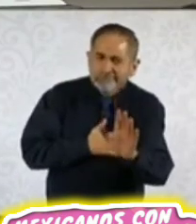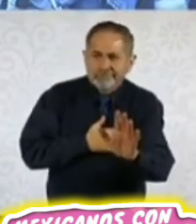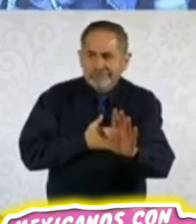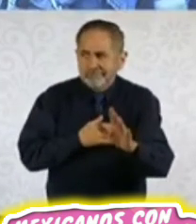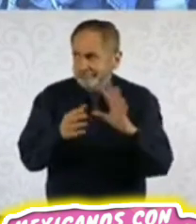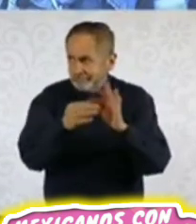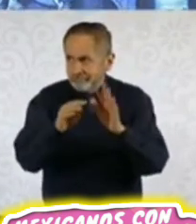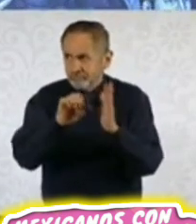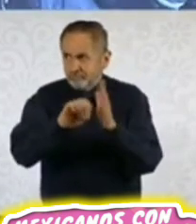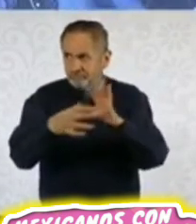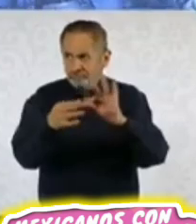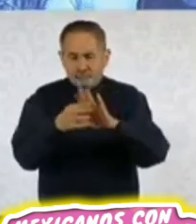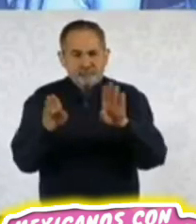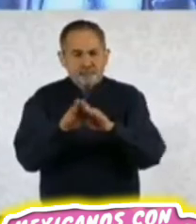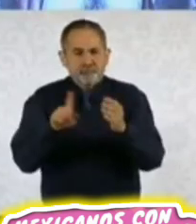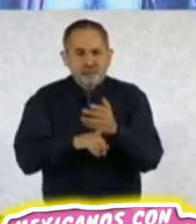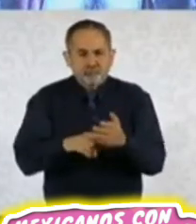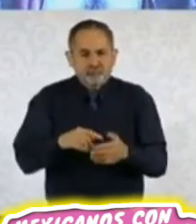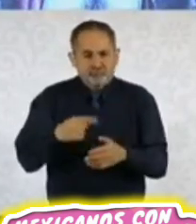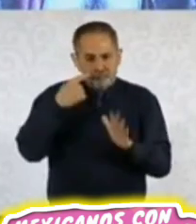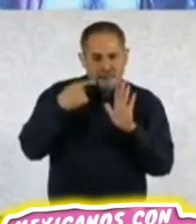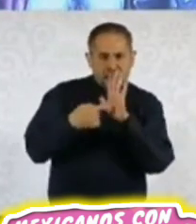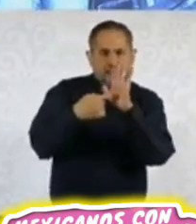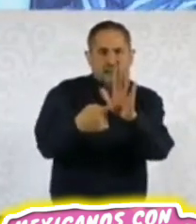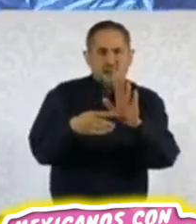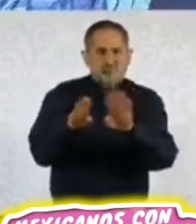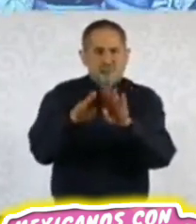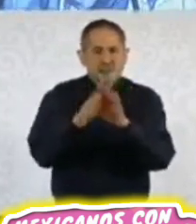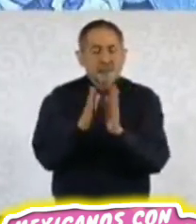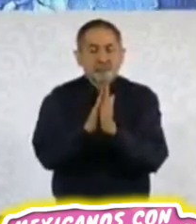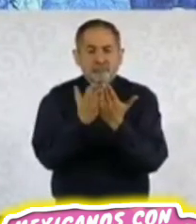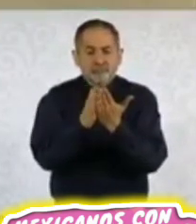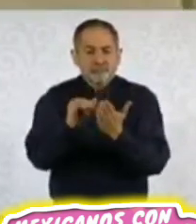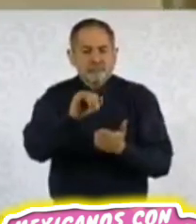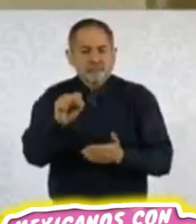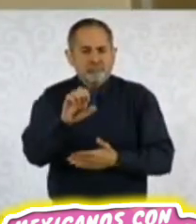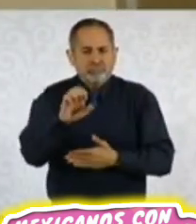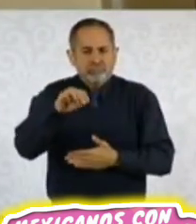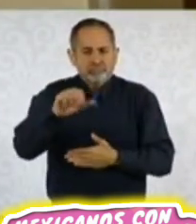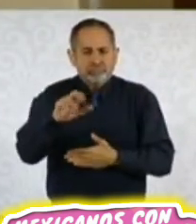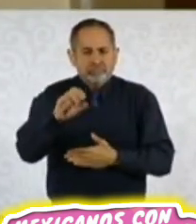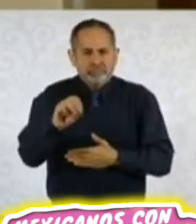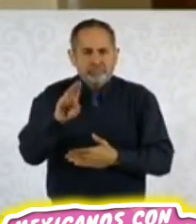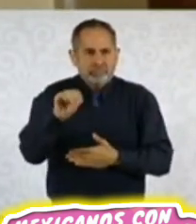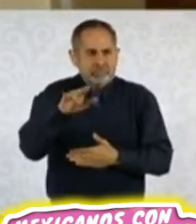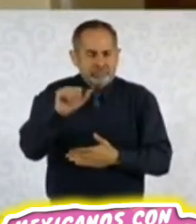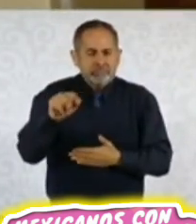que ejemplificáramos con una imagen que viene en el libro de José María Bonilla de